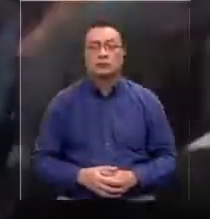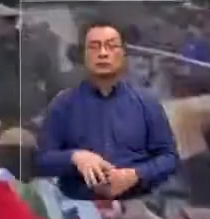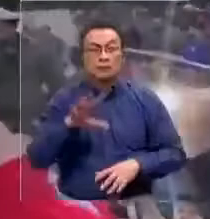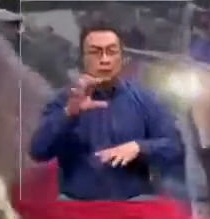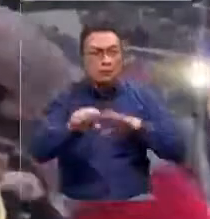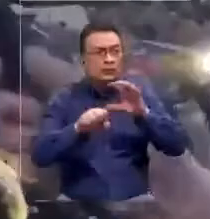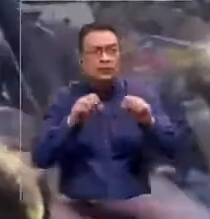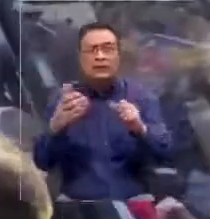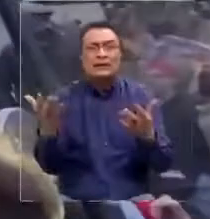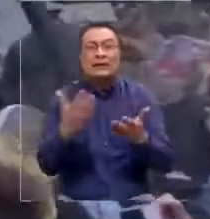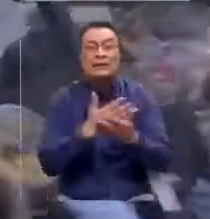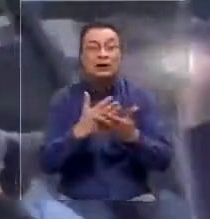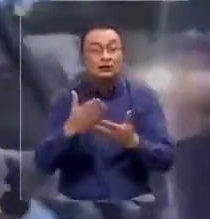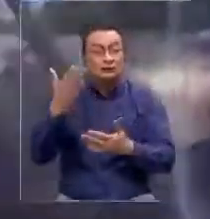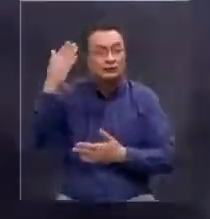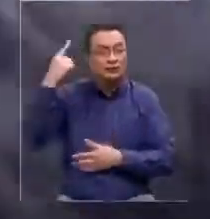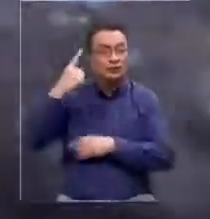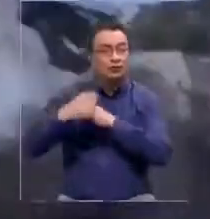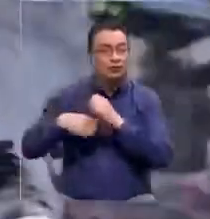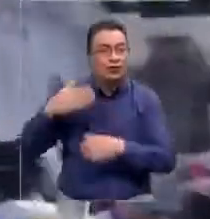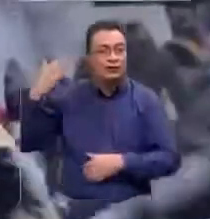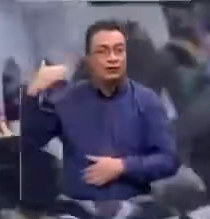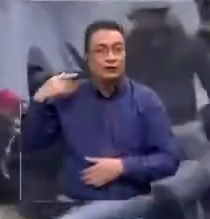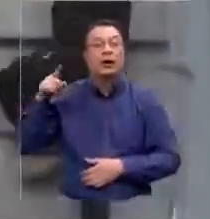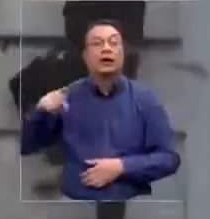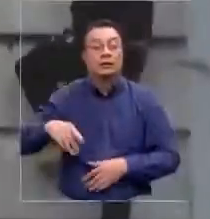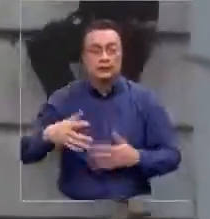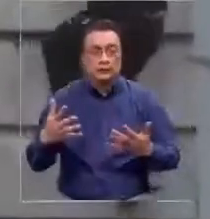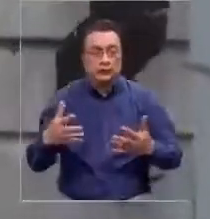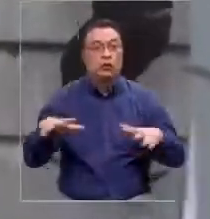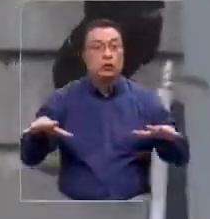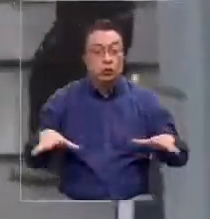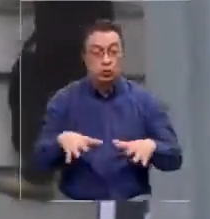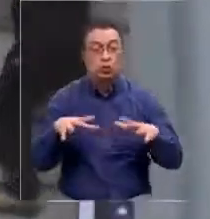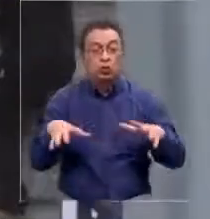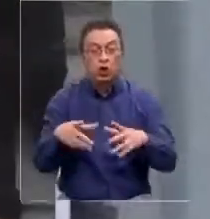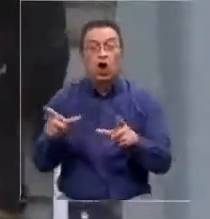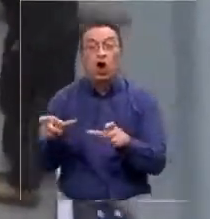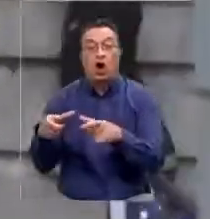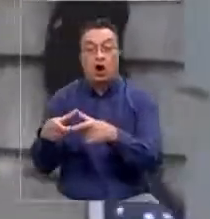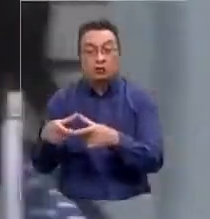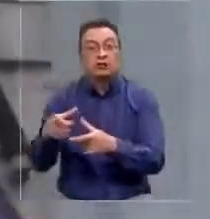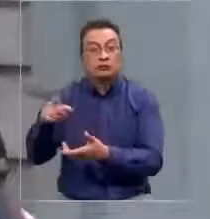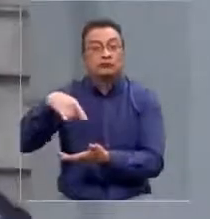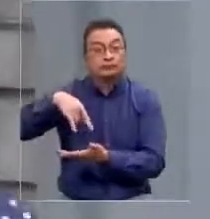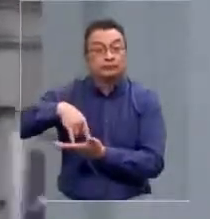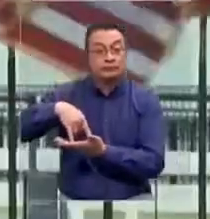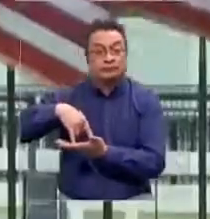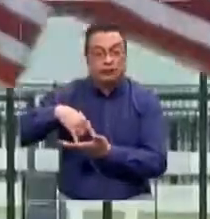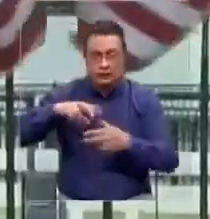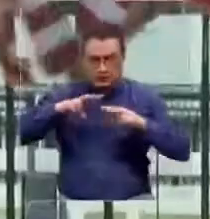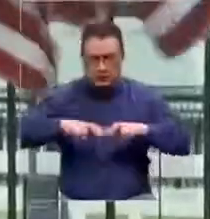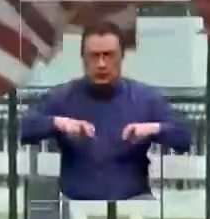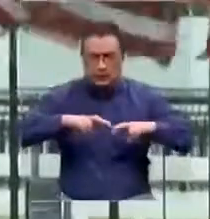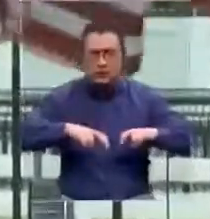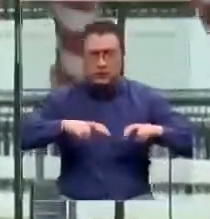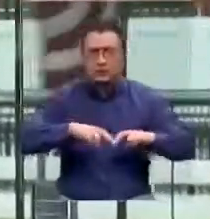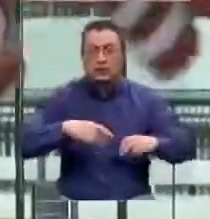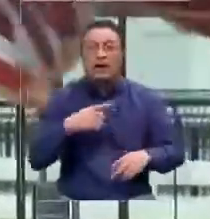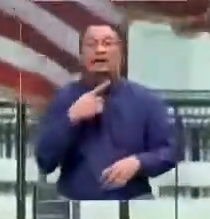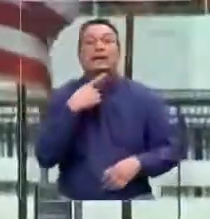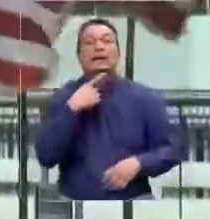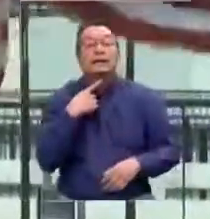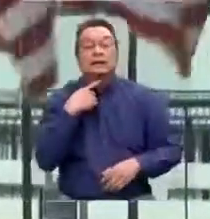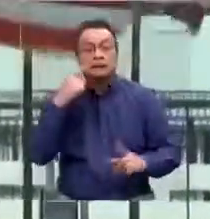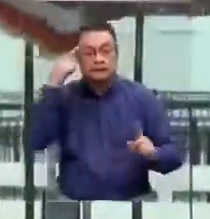Desentrañar lo que ocurrió ese 6 de enero es una tarea titánica que un comité parlamentario está decidido a descifrar. El interés está